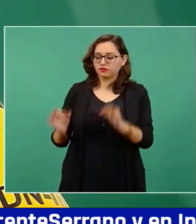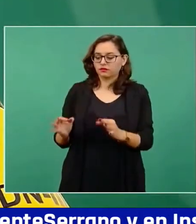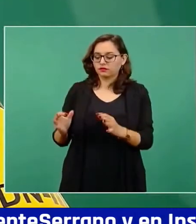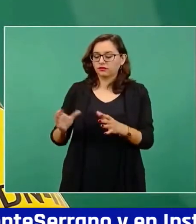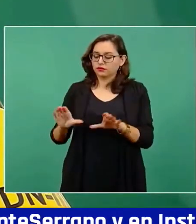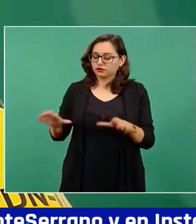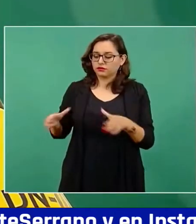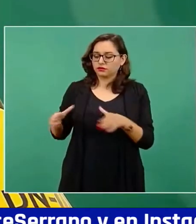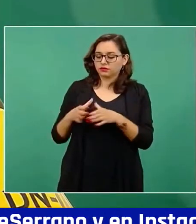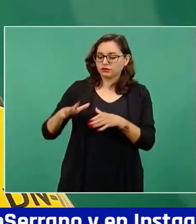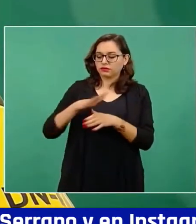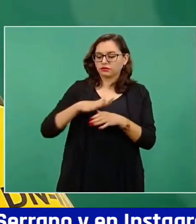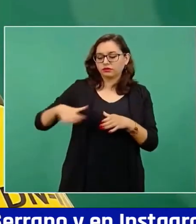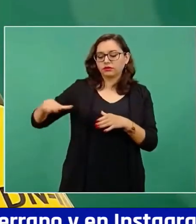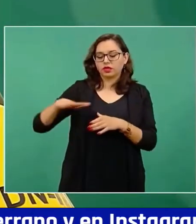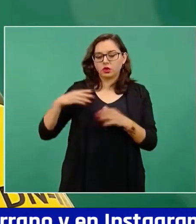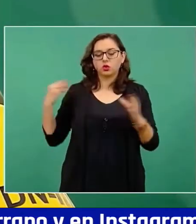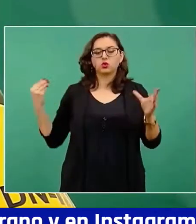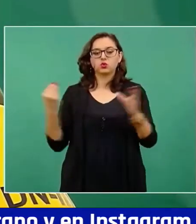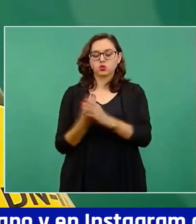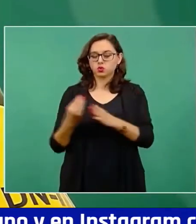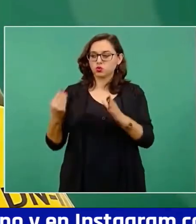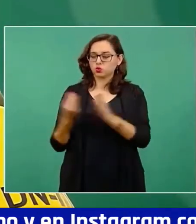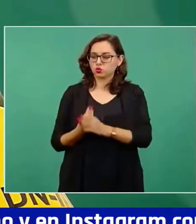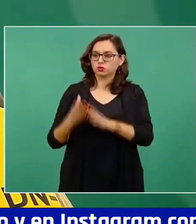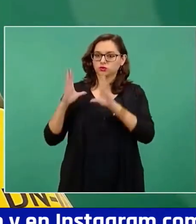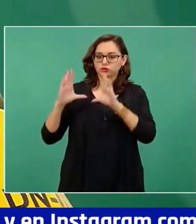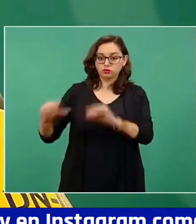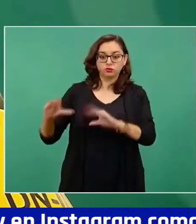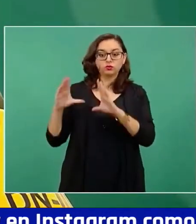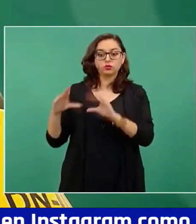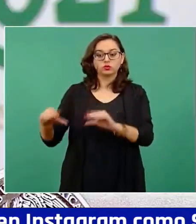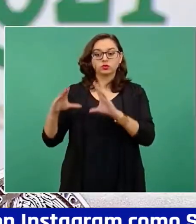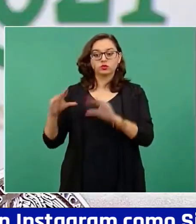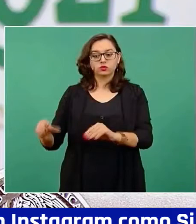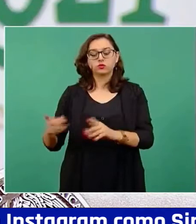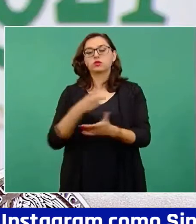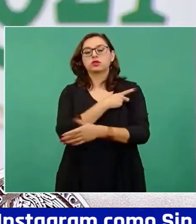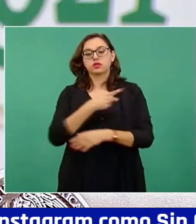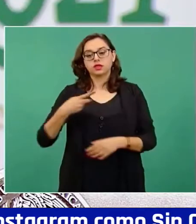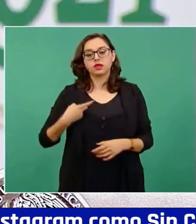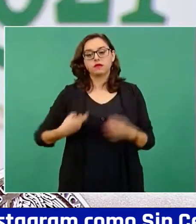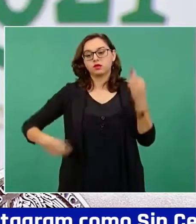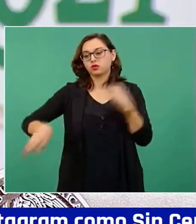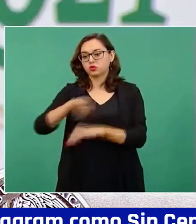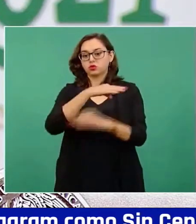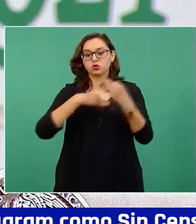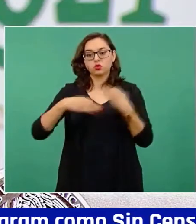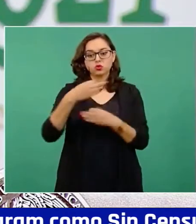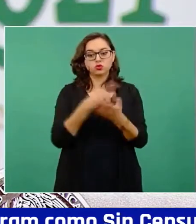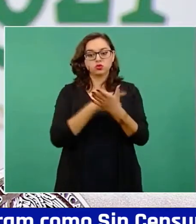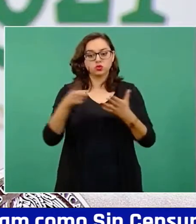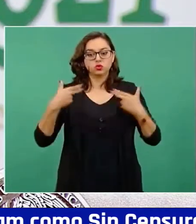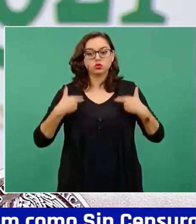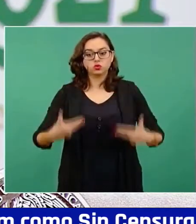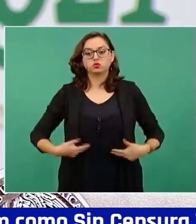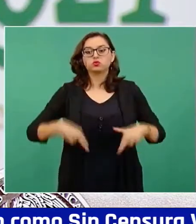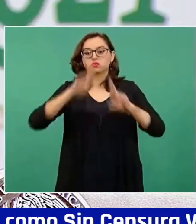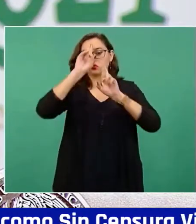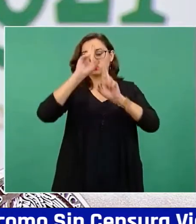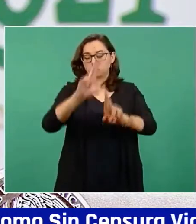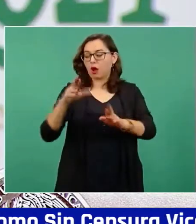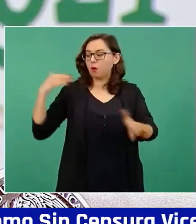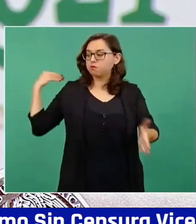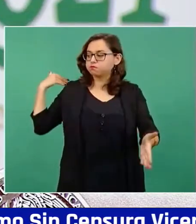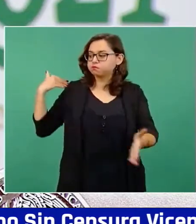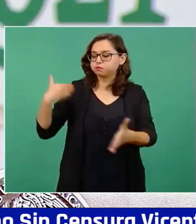para el adiestramiento de nuestro personal en el respeto a los derechos humanos, y esta ha ido evolucionando